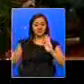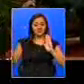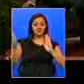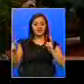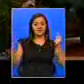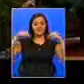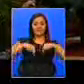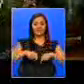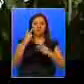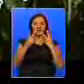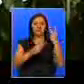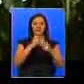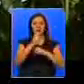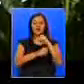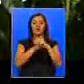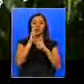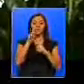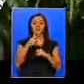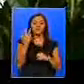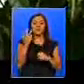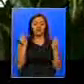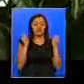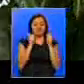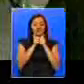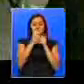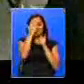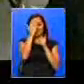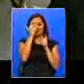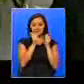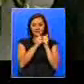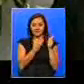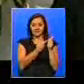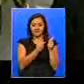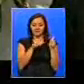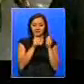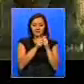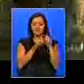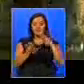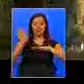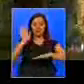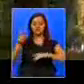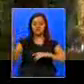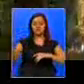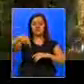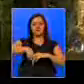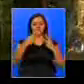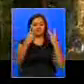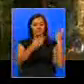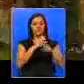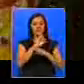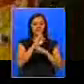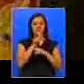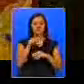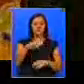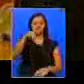Correa Delgado, que inició el año 2013 con Jorge Glass como vicepresidente. Con Miguel pudimos establecer